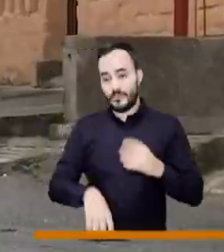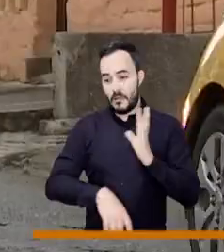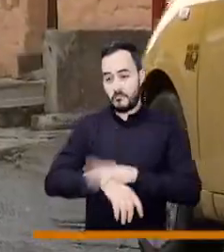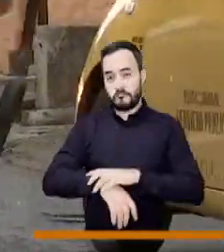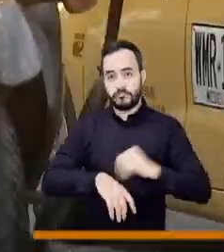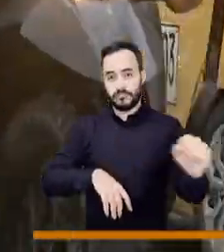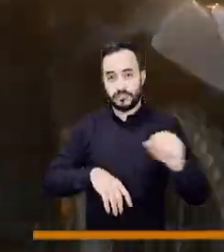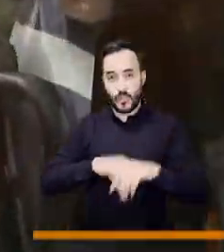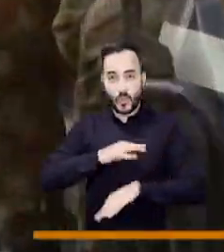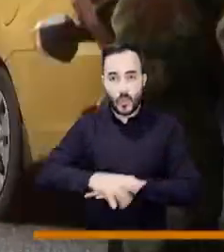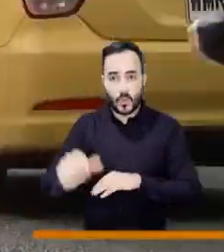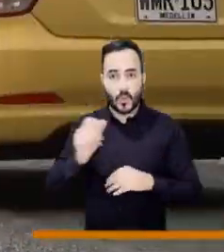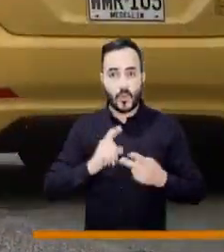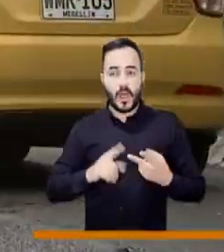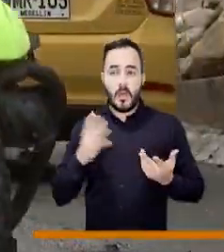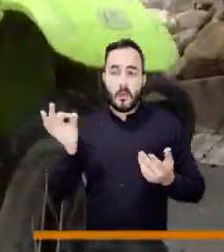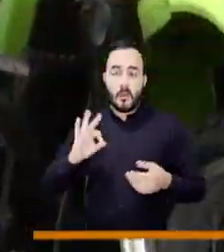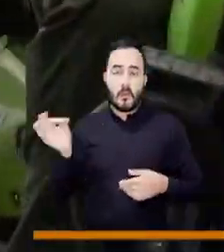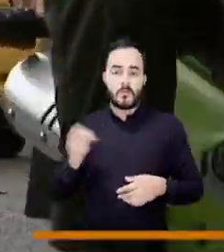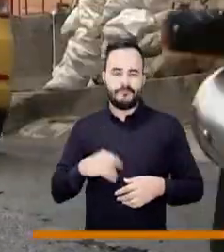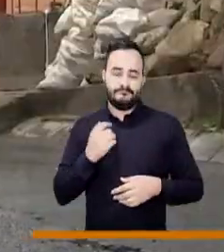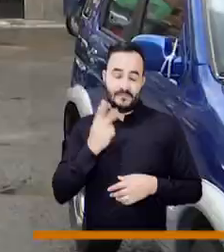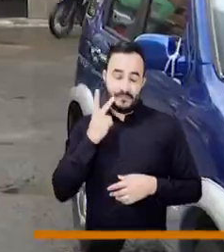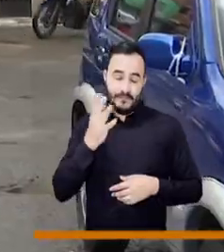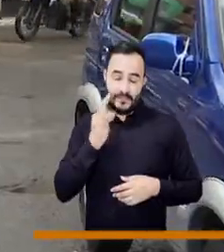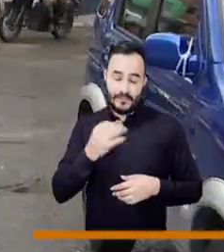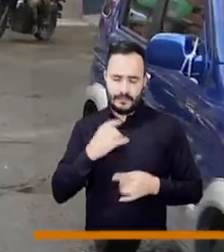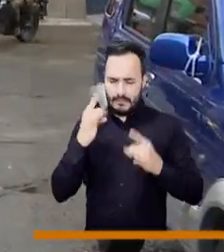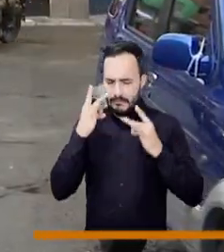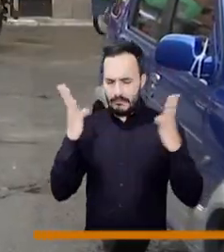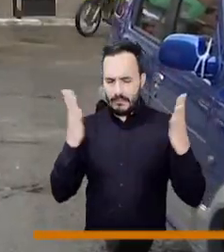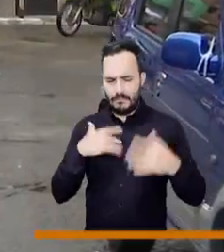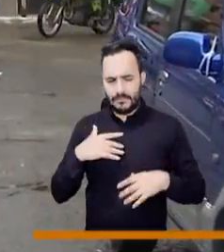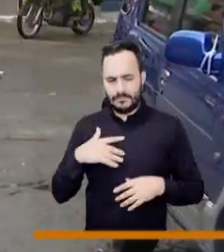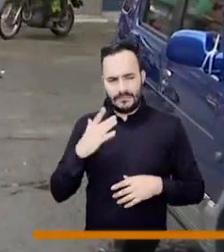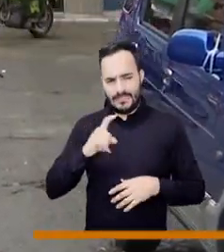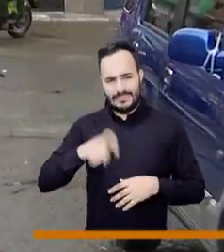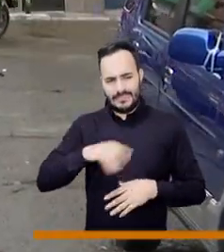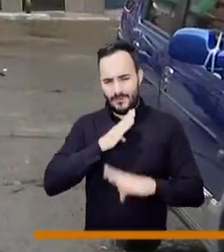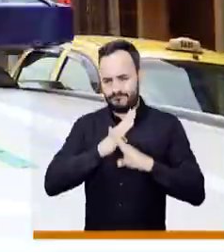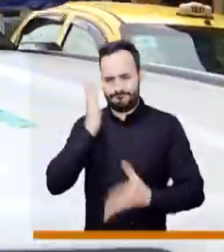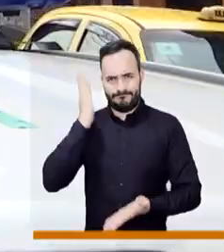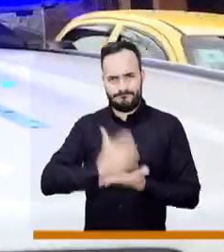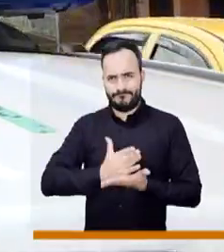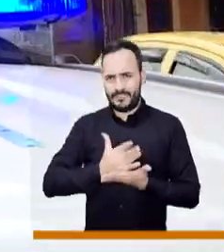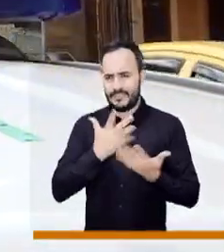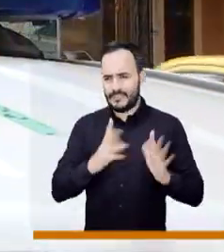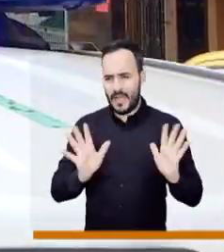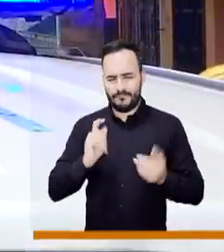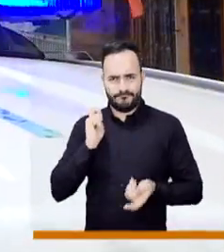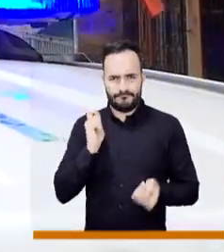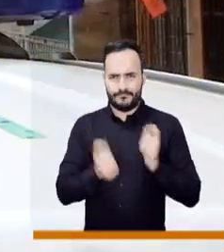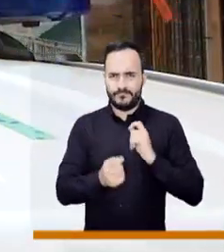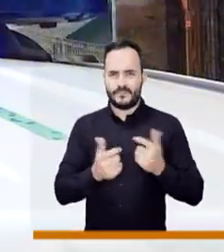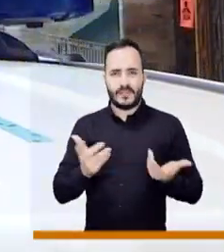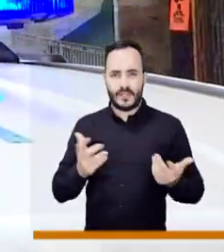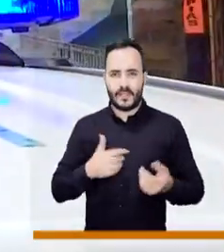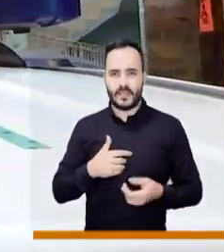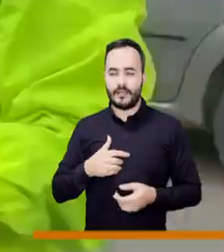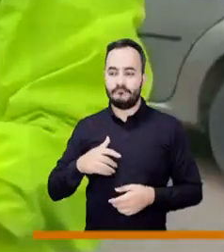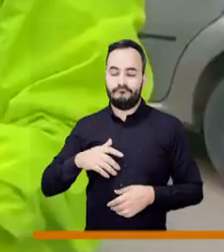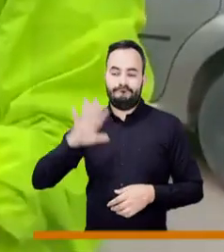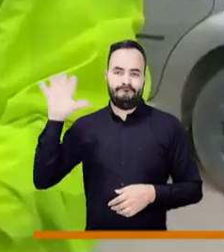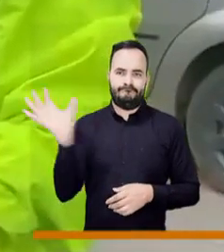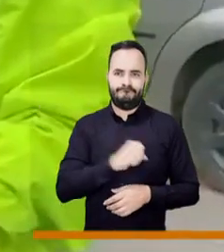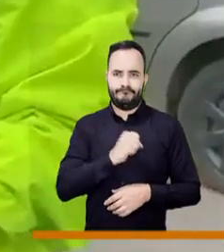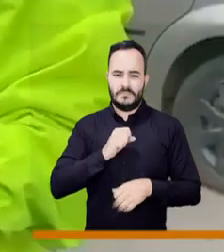roban el reloj al transeúnte o una modalidad que me parece gravísima y hay que contenerla ya mismo, que es